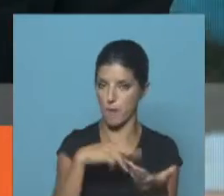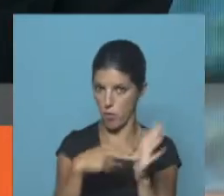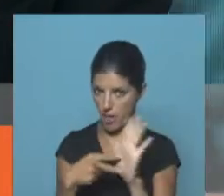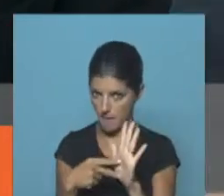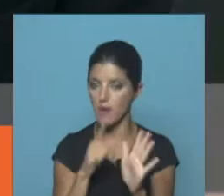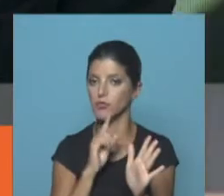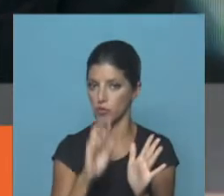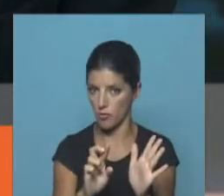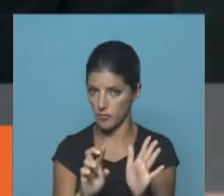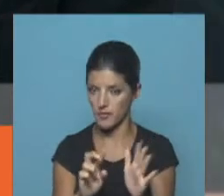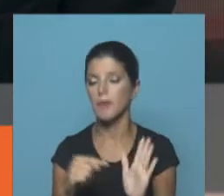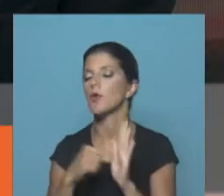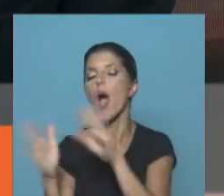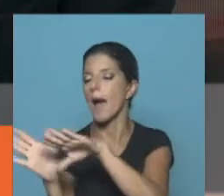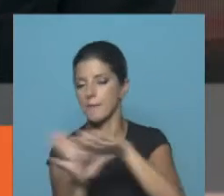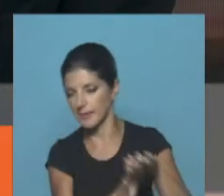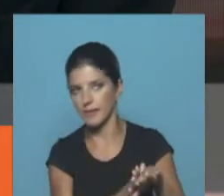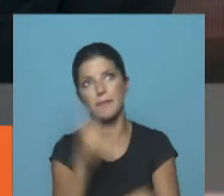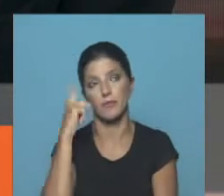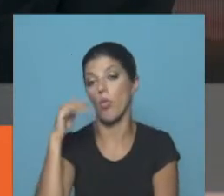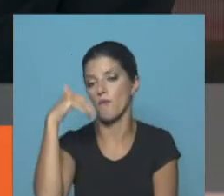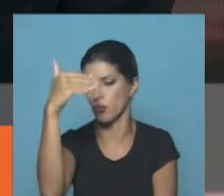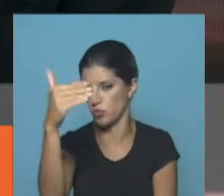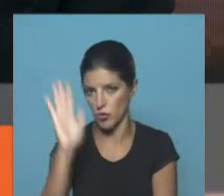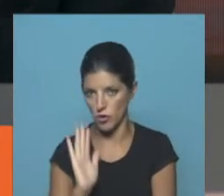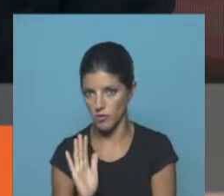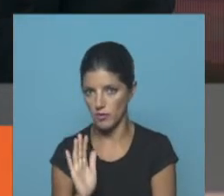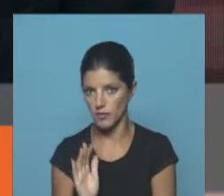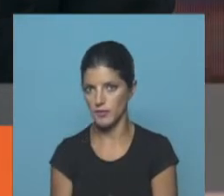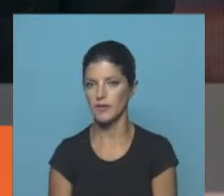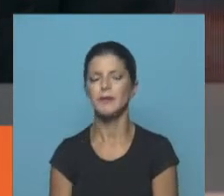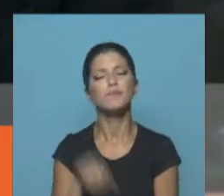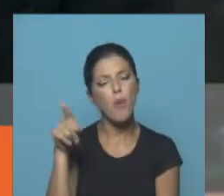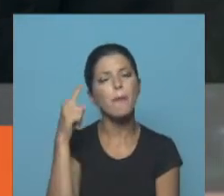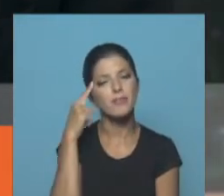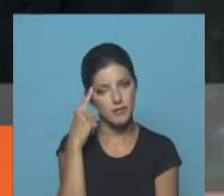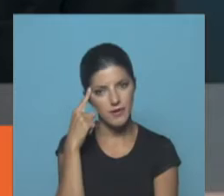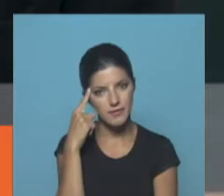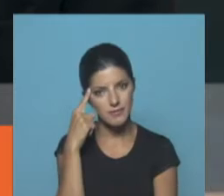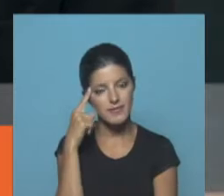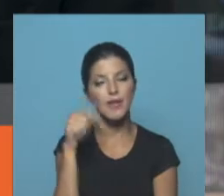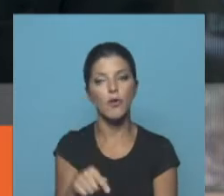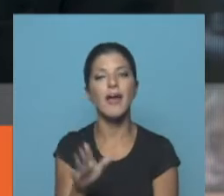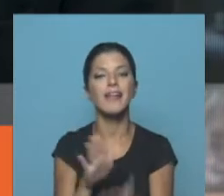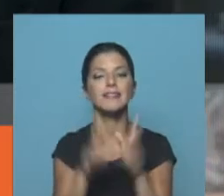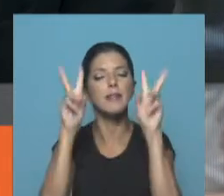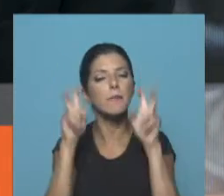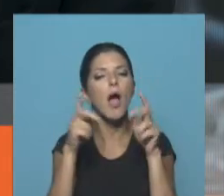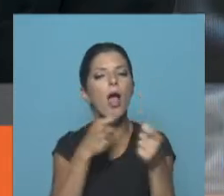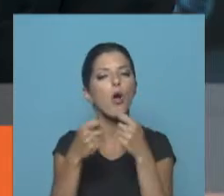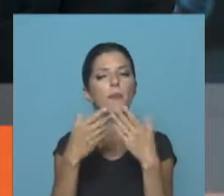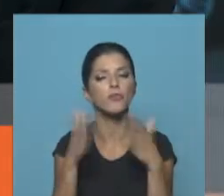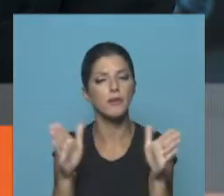más allá de lo que haga o deje de hacer en el futuro y de los límites que enfrente, ¿no crees que hay un malestar con el libre comercio dentro de la